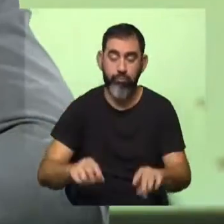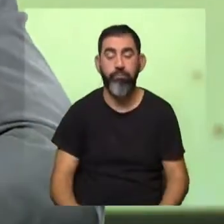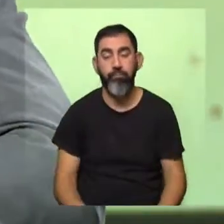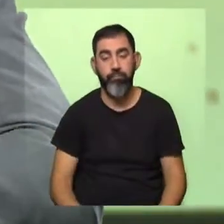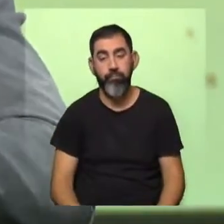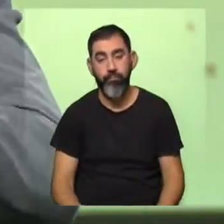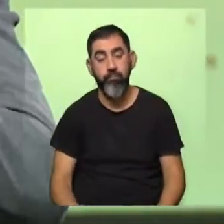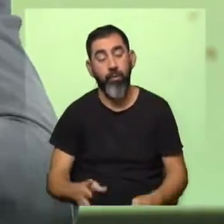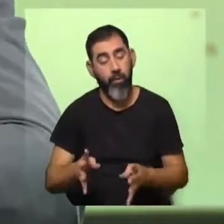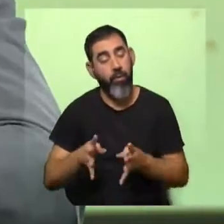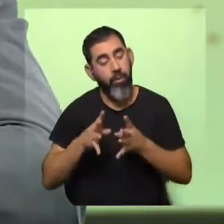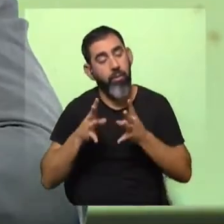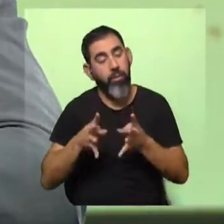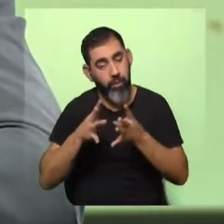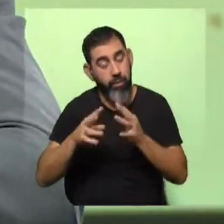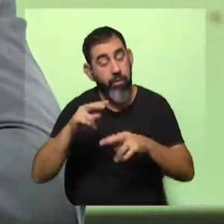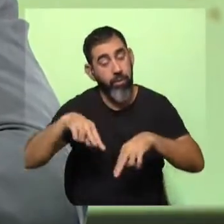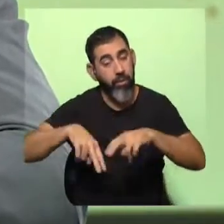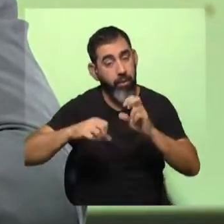que hay estudios muy